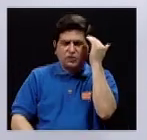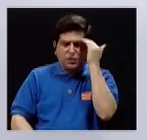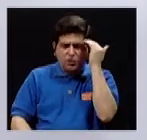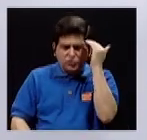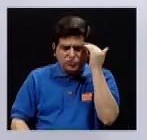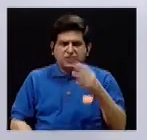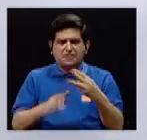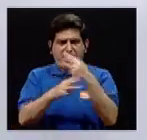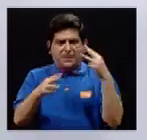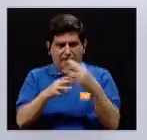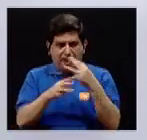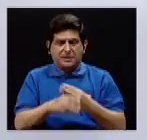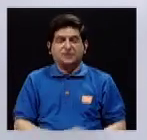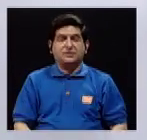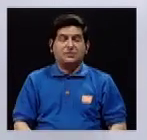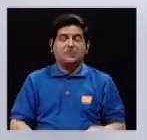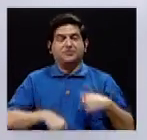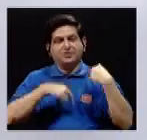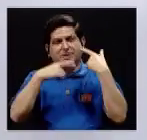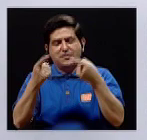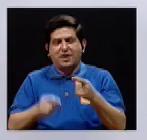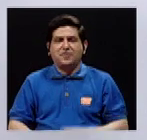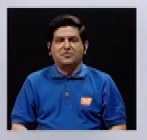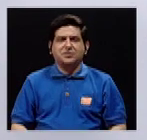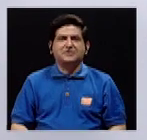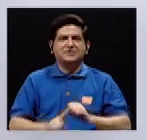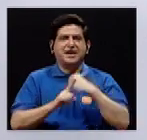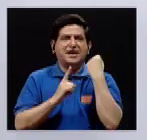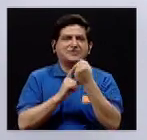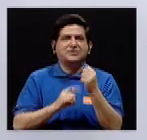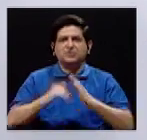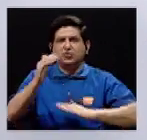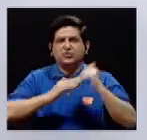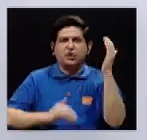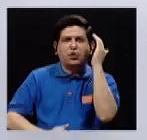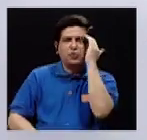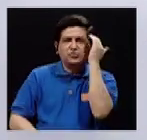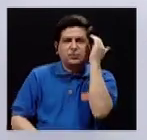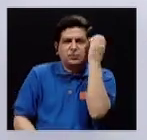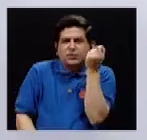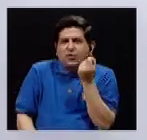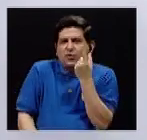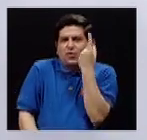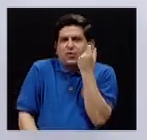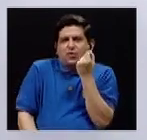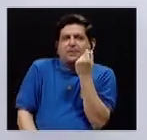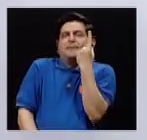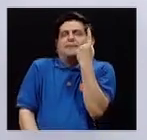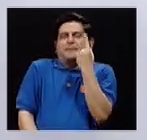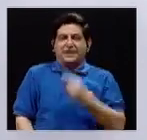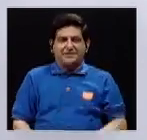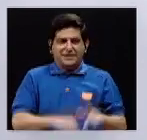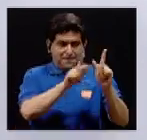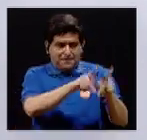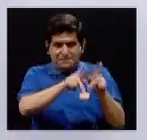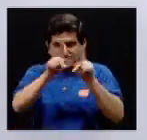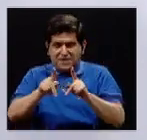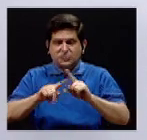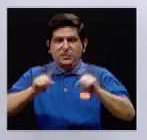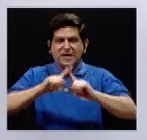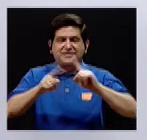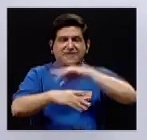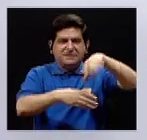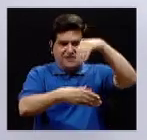matemático y ahí entonces caemos en la en una cuestión más epistemológica Cómo es que se entienden Cómo es que la gente en